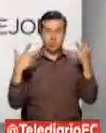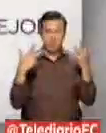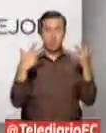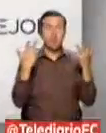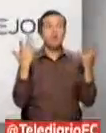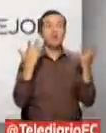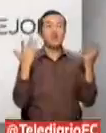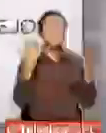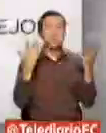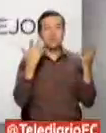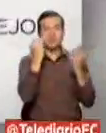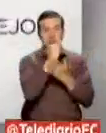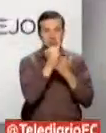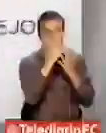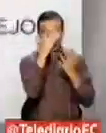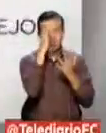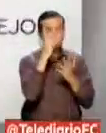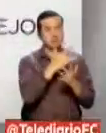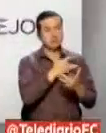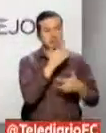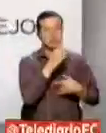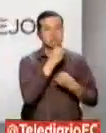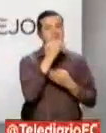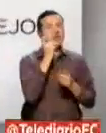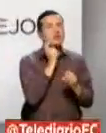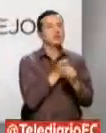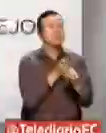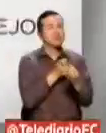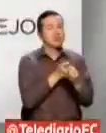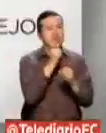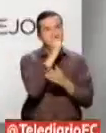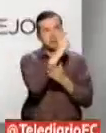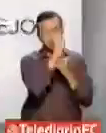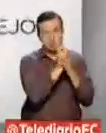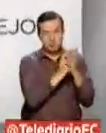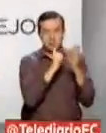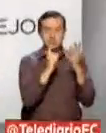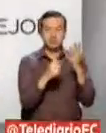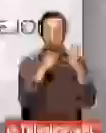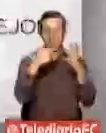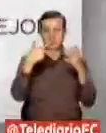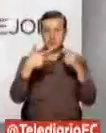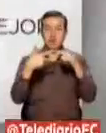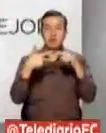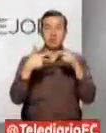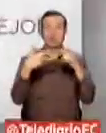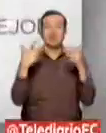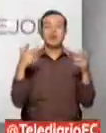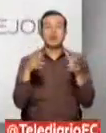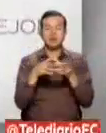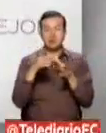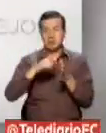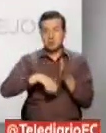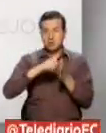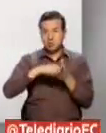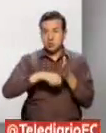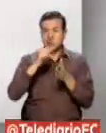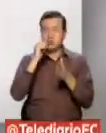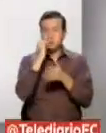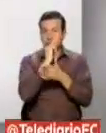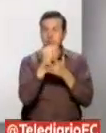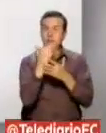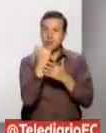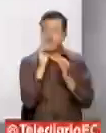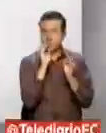que se los hacen sin boceto y expresan una idea específica o figura atractiva. Lettering, que son firmas de grafiteros con diseños